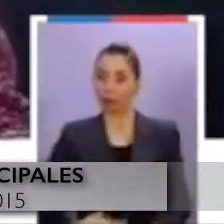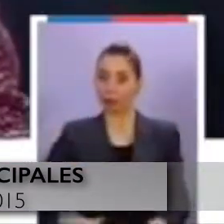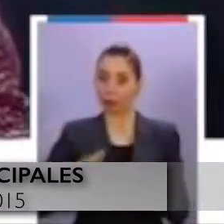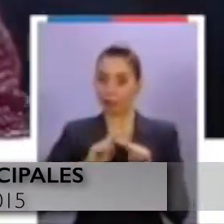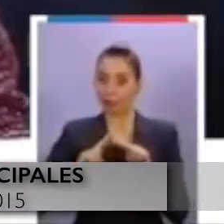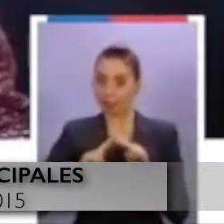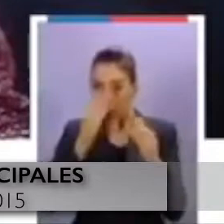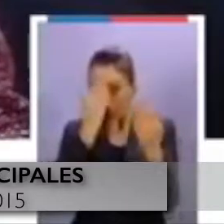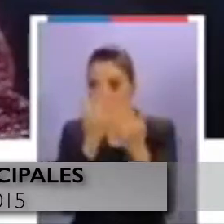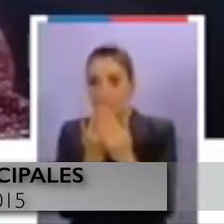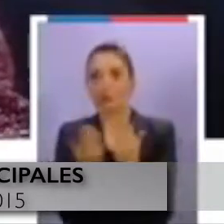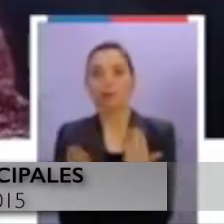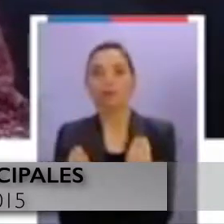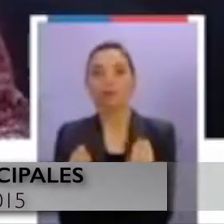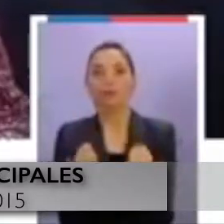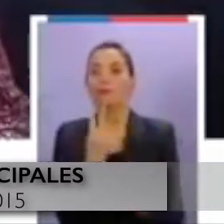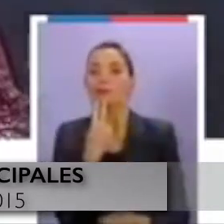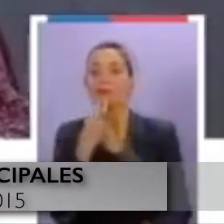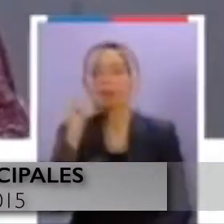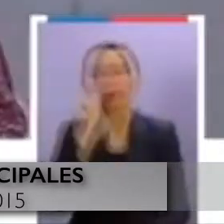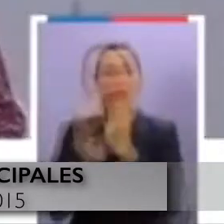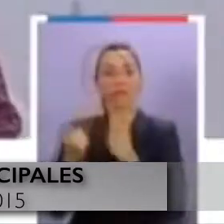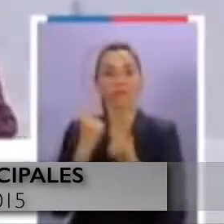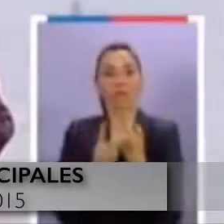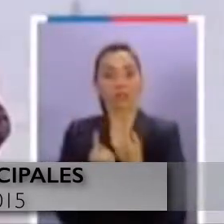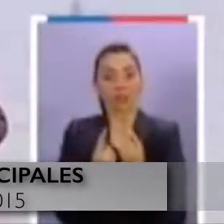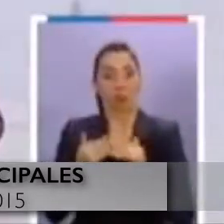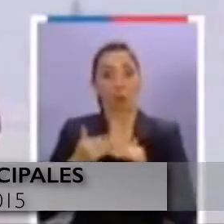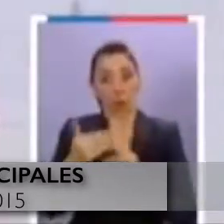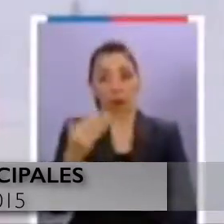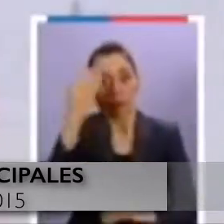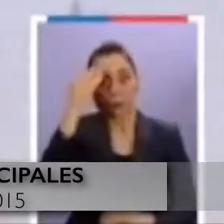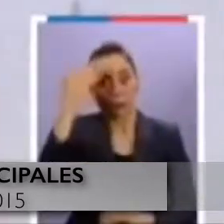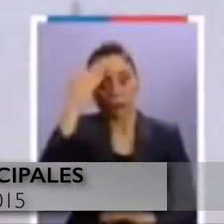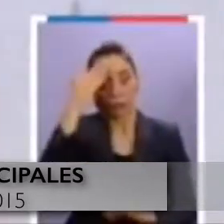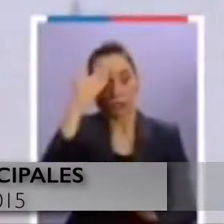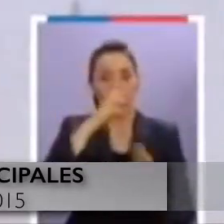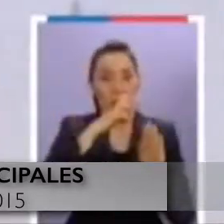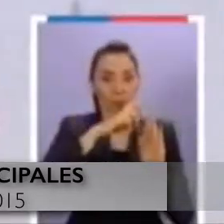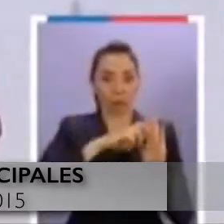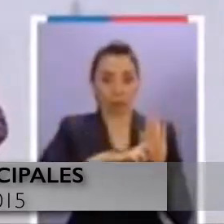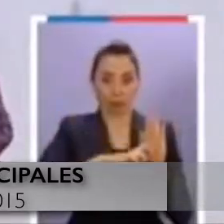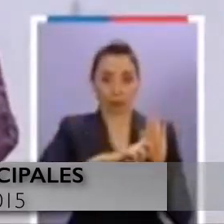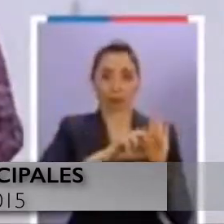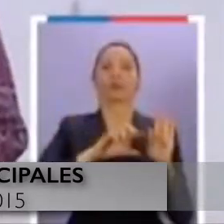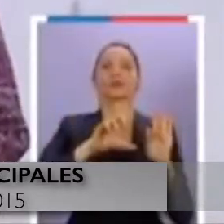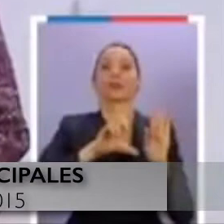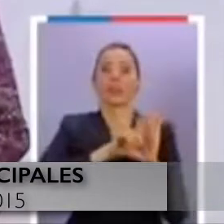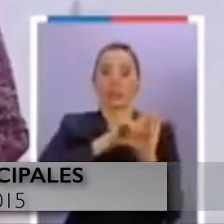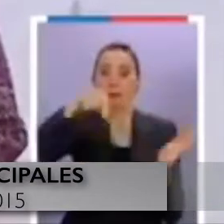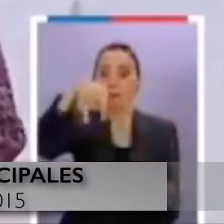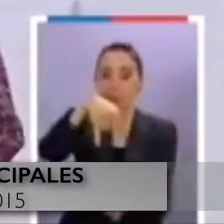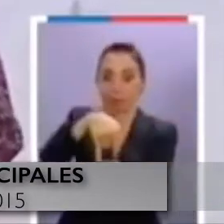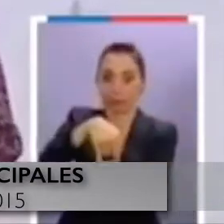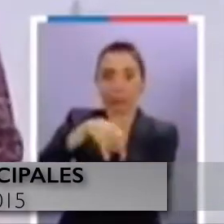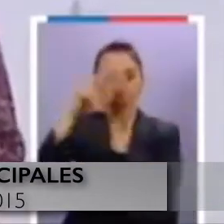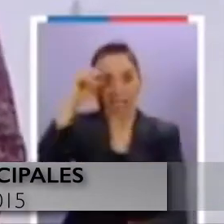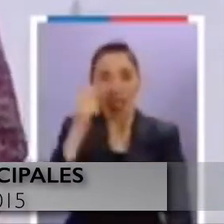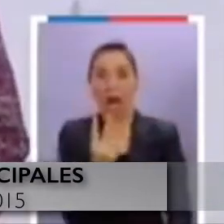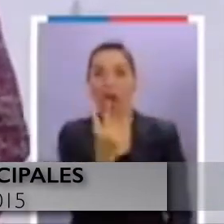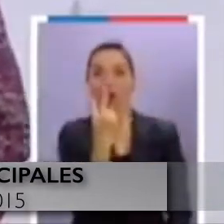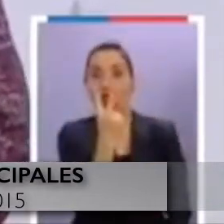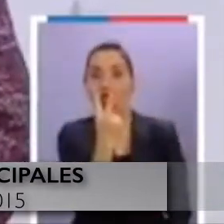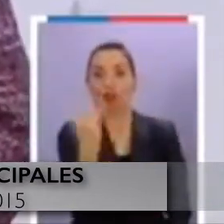enfrentar las necesidades de la vida diaria de las personas. Mismo en los próximos días enviaremos al Congreso el proyecto de ley que crea dos